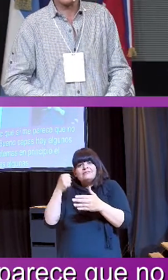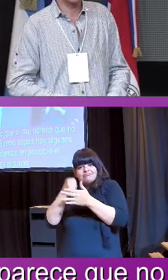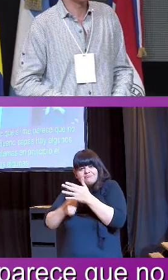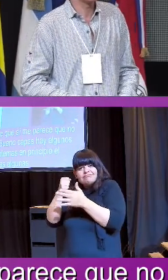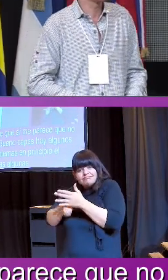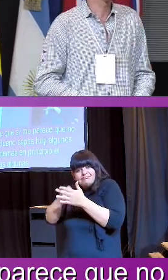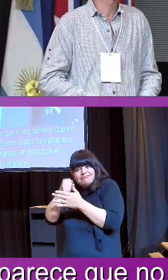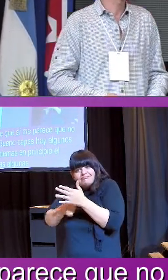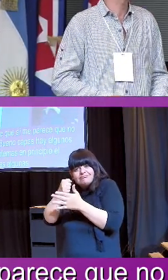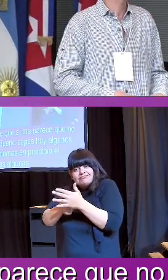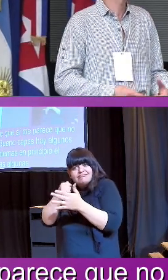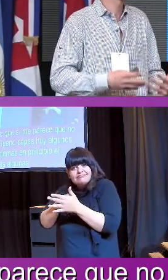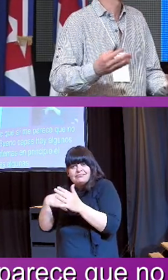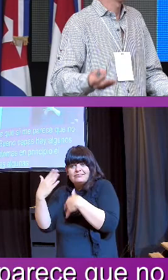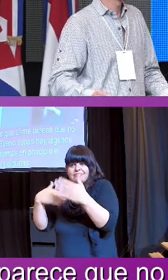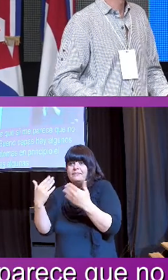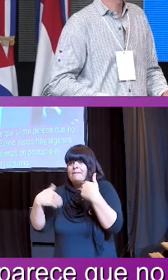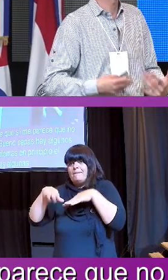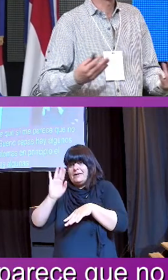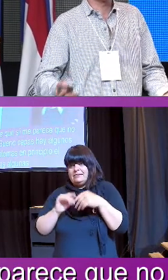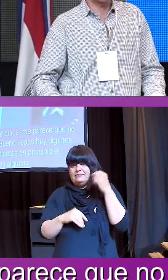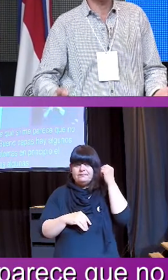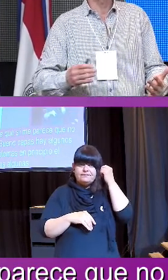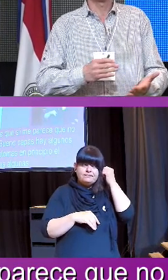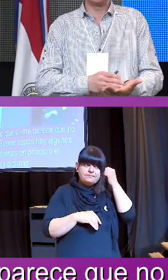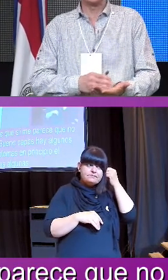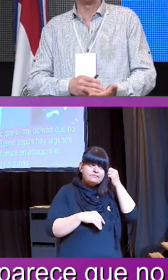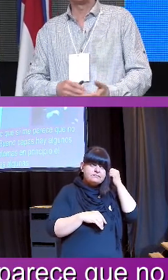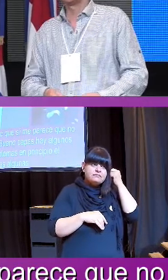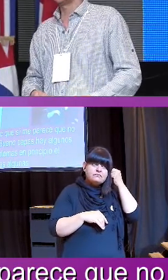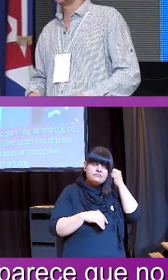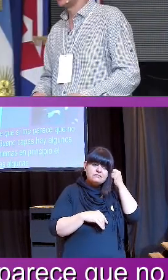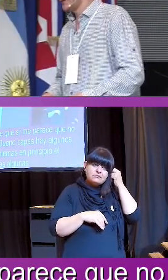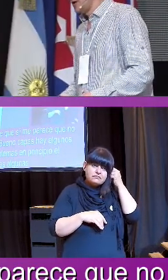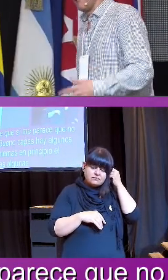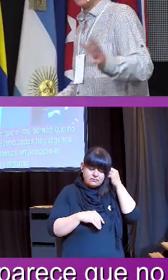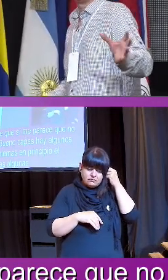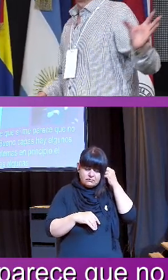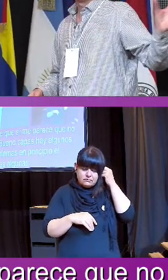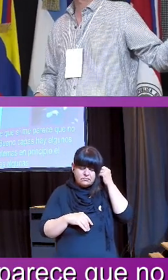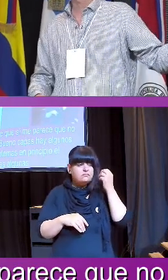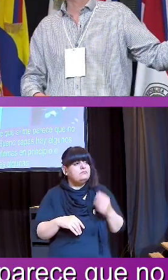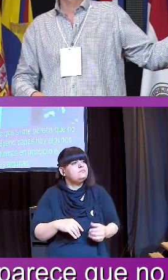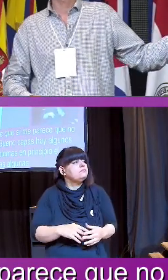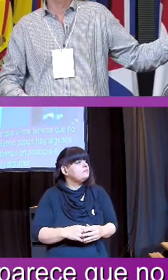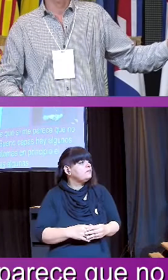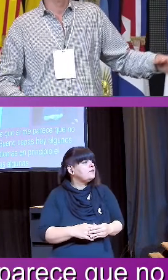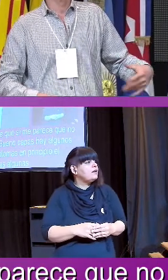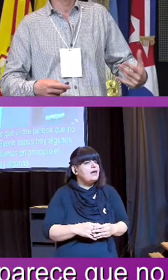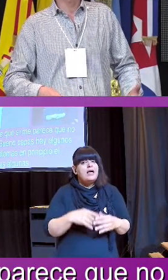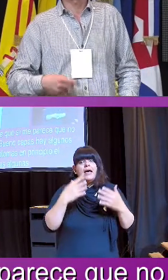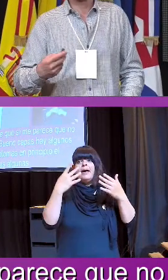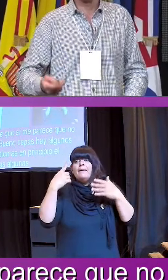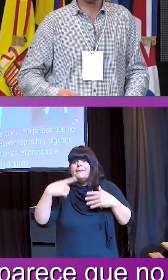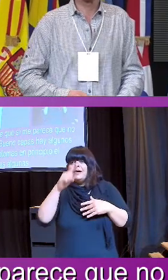el que funciona en todo el mundo y el que da también información clínica, además del nombre del diagnóstico, pero esta es una herramienta que puede ser un